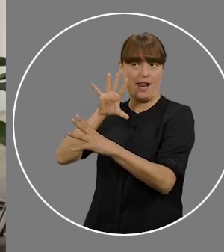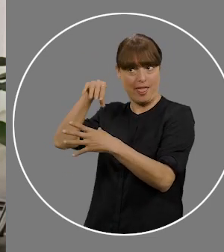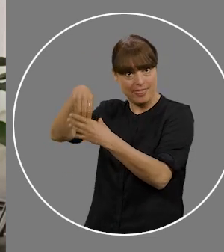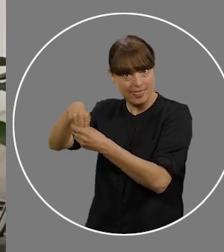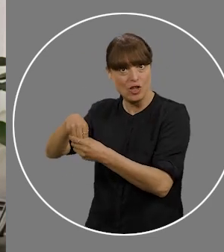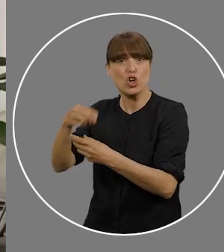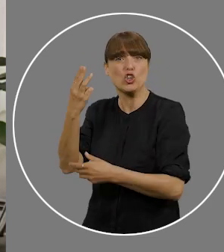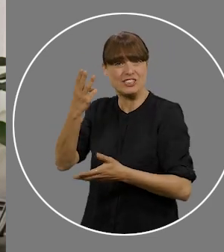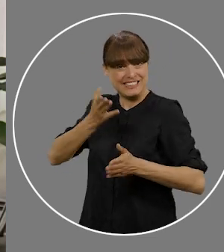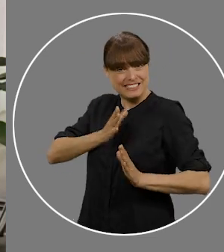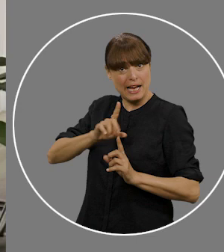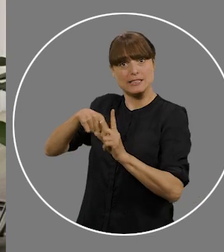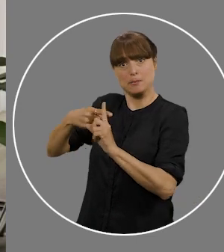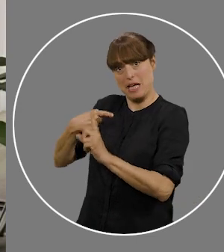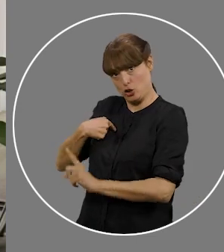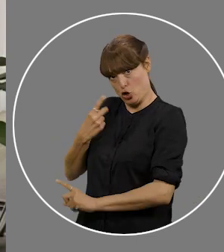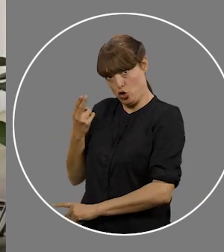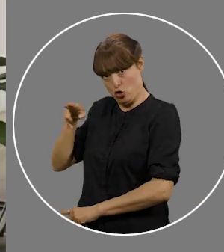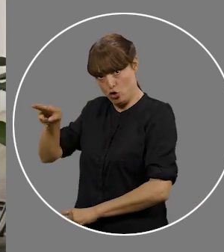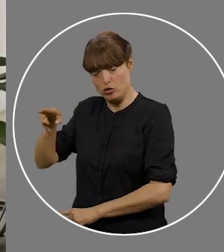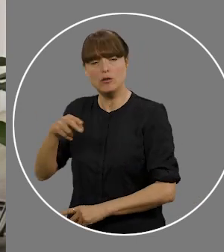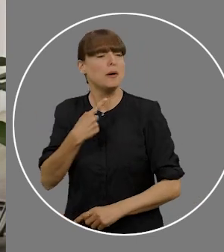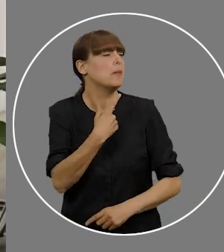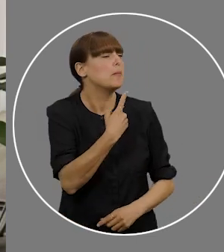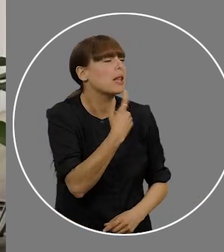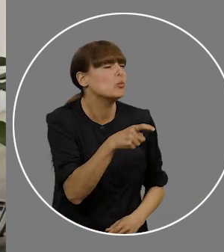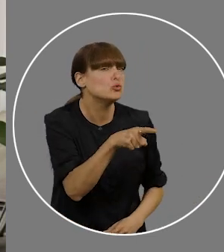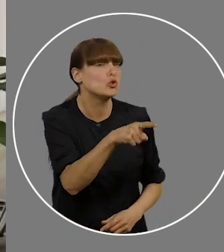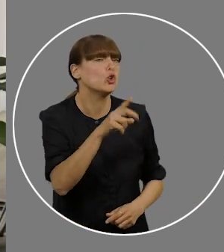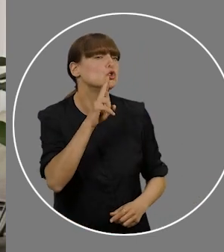que vivía al lado. ¿La suegra de quién? De mi hermana.